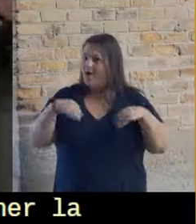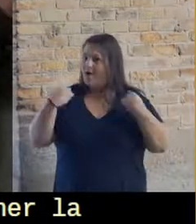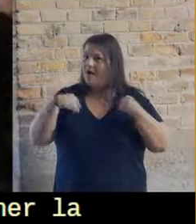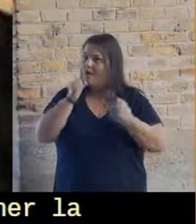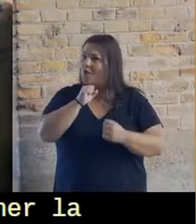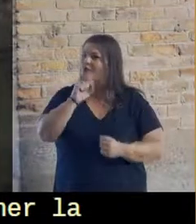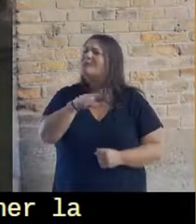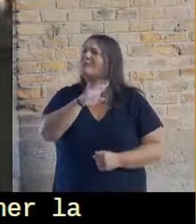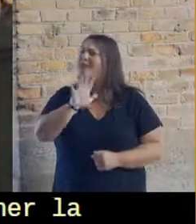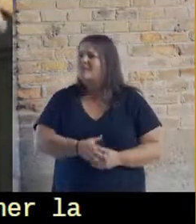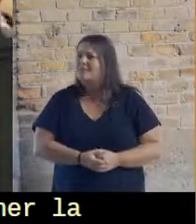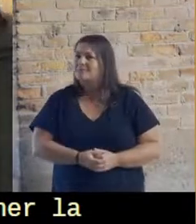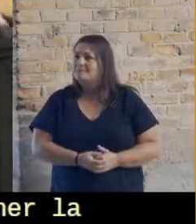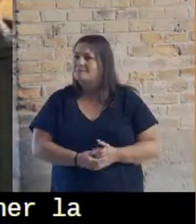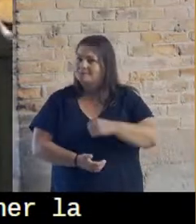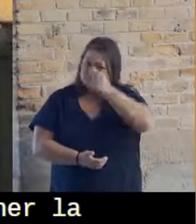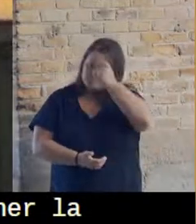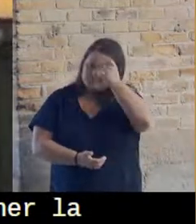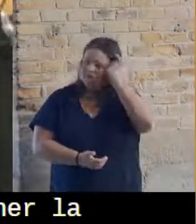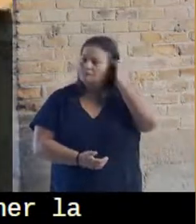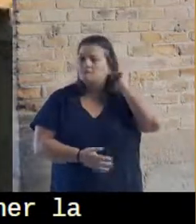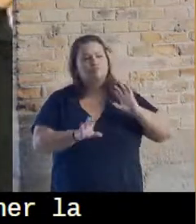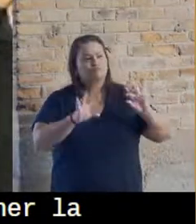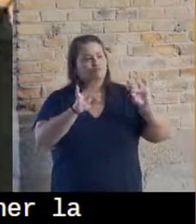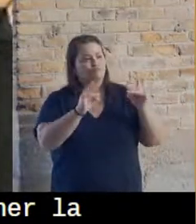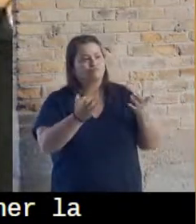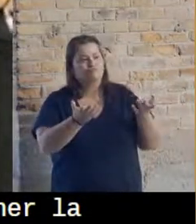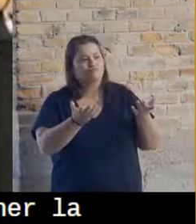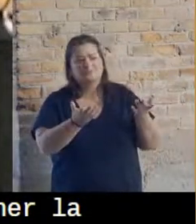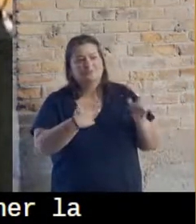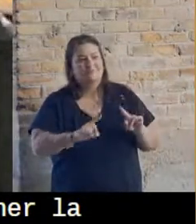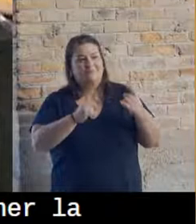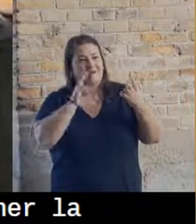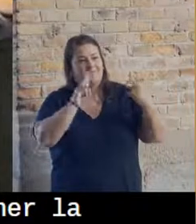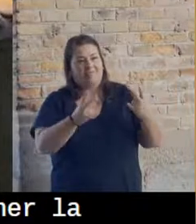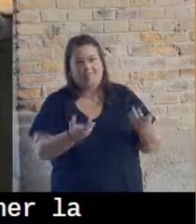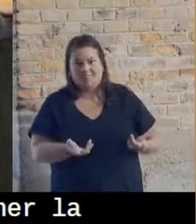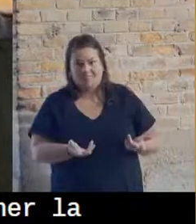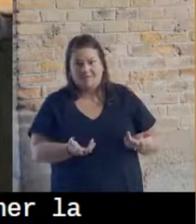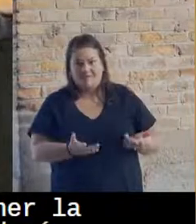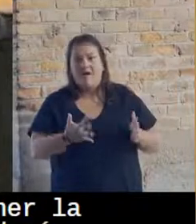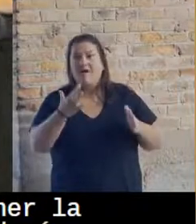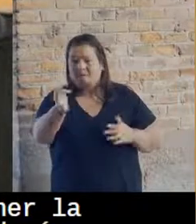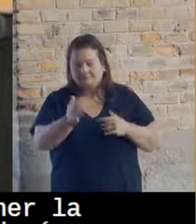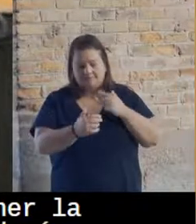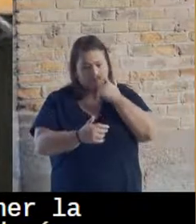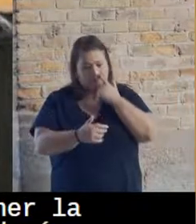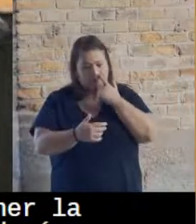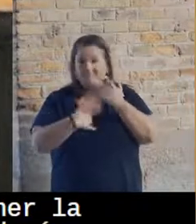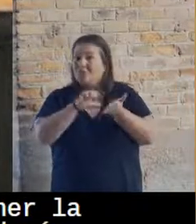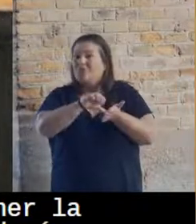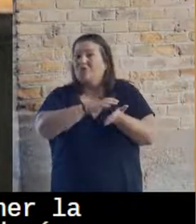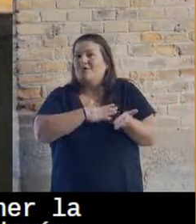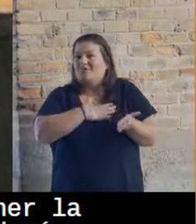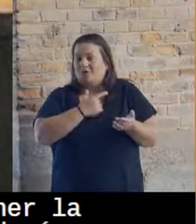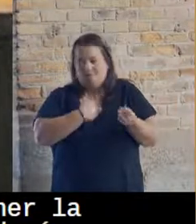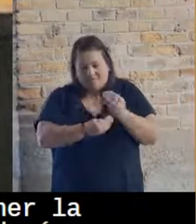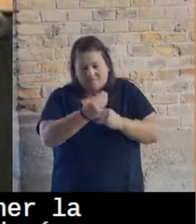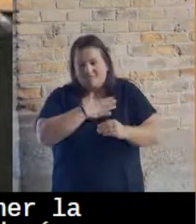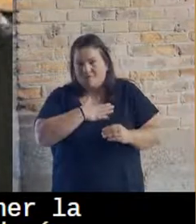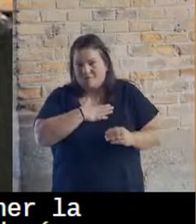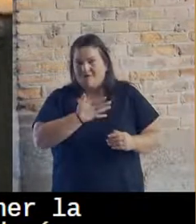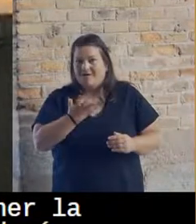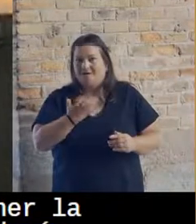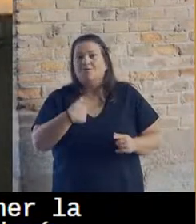del concierto Sí sí yo que es la primera vez que lo veo además en mi ciudad aquí es donde he nacido